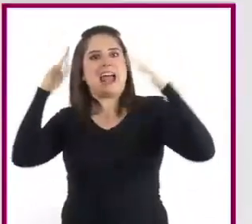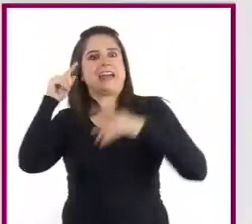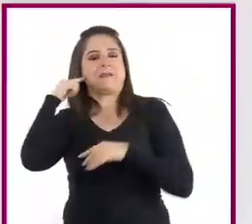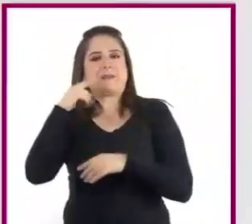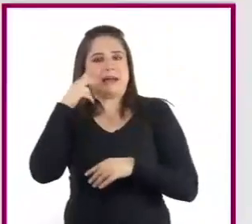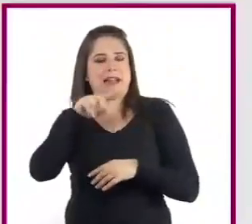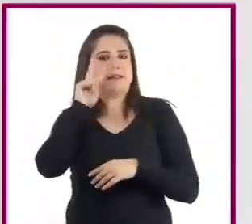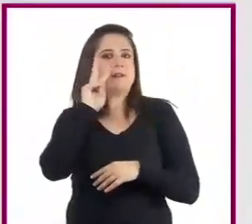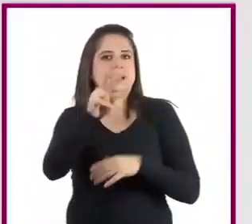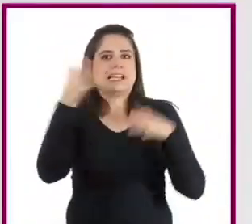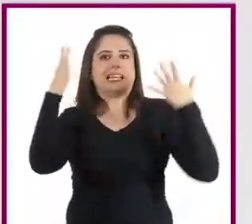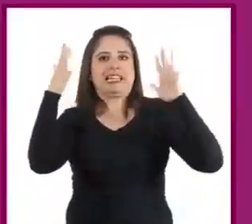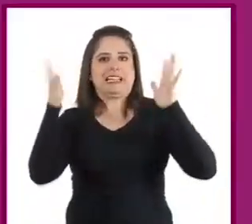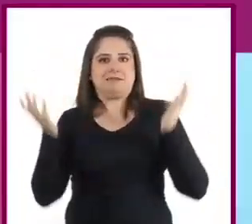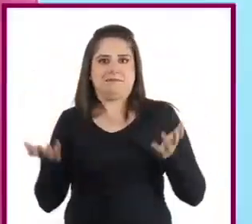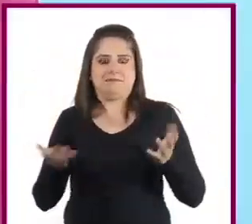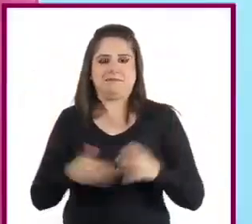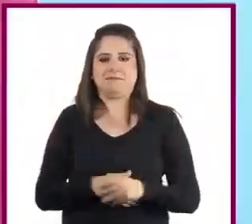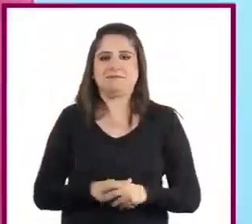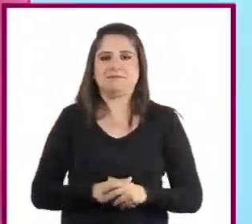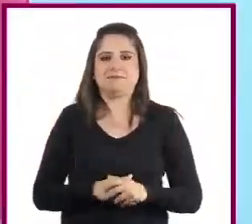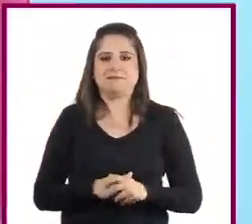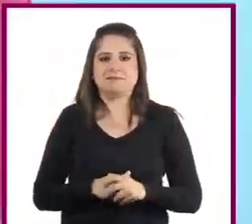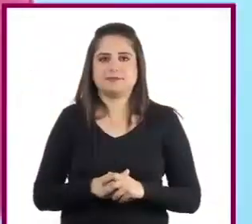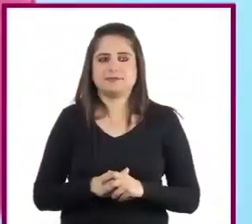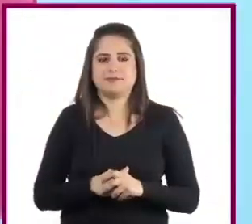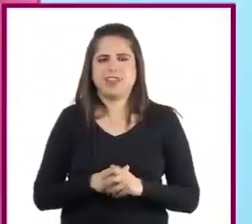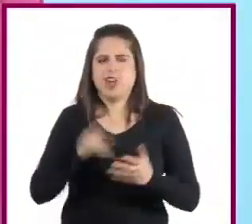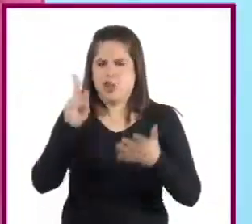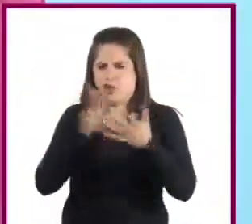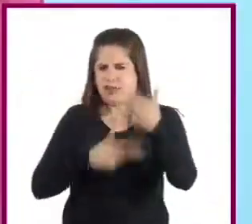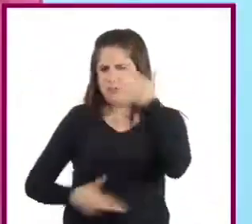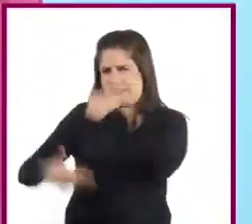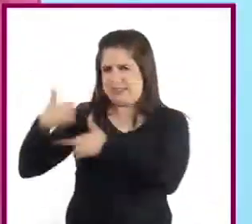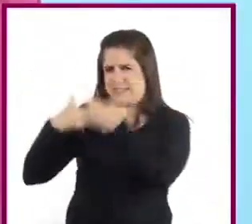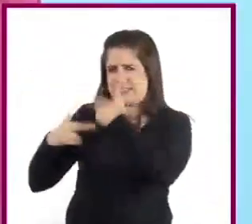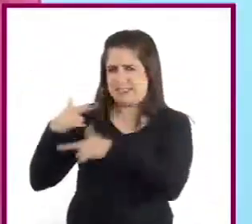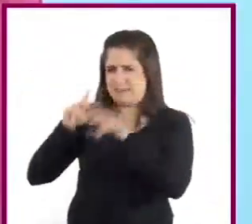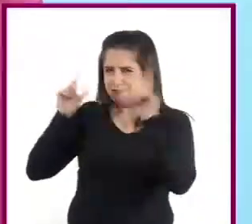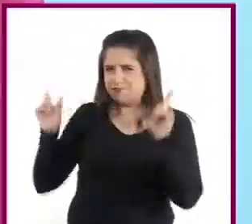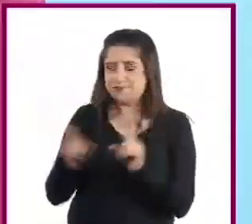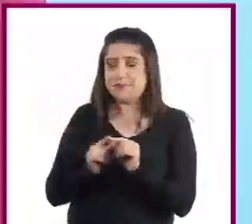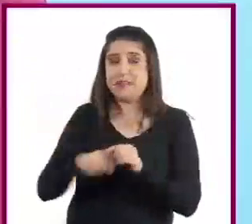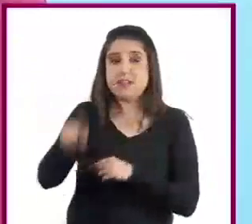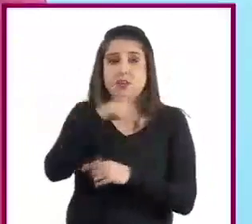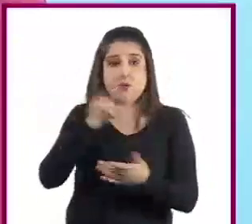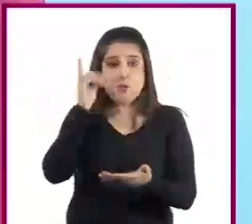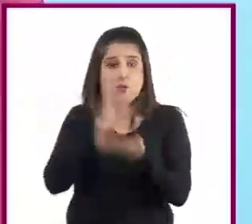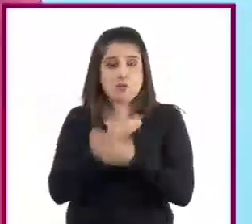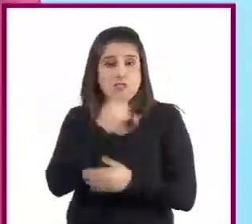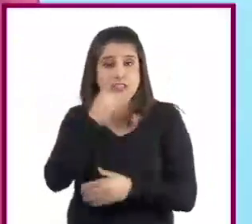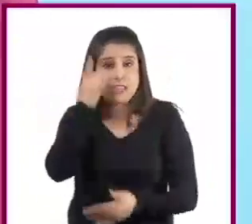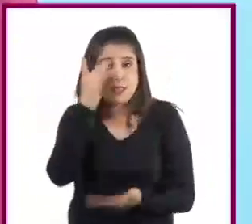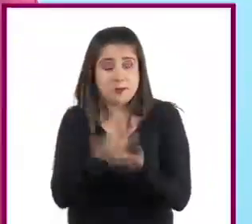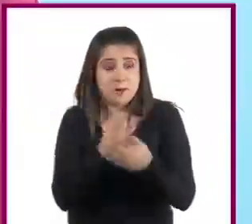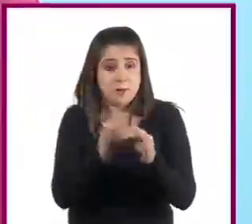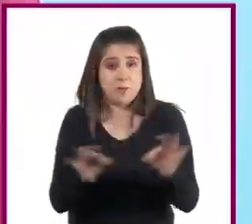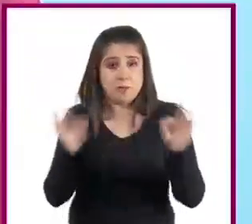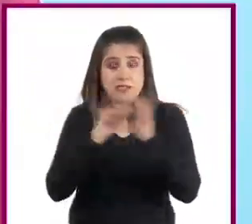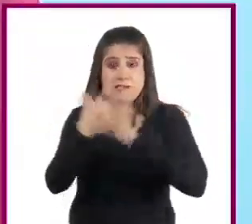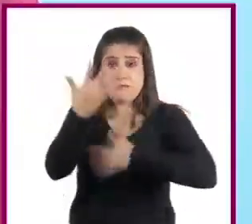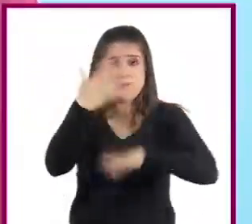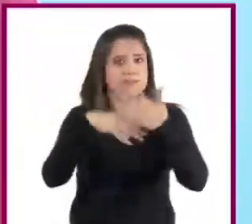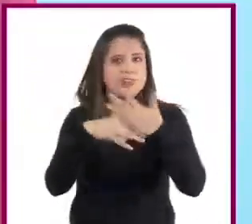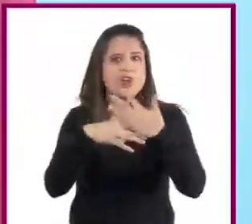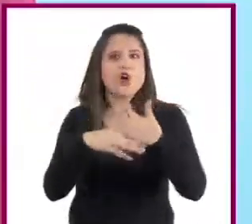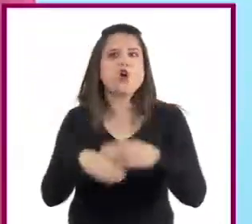lejos, al otro lado de la pantalla. Recapitulemos un poco. No solo lo que queremos decir es importante, sino